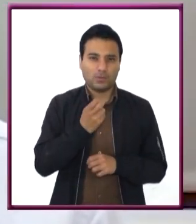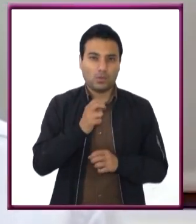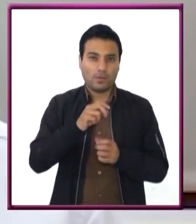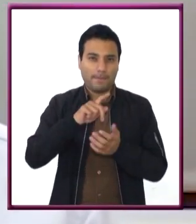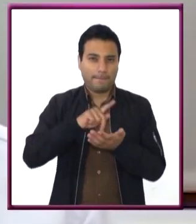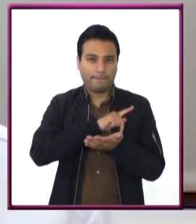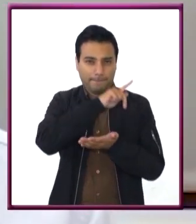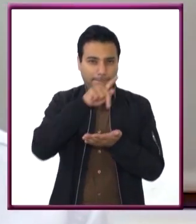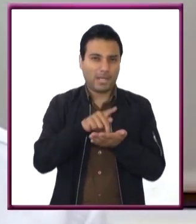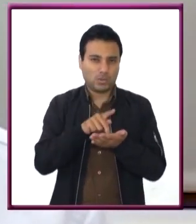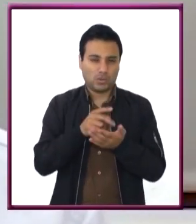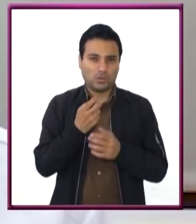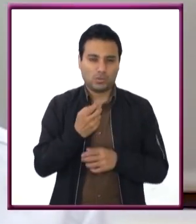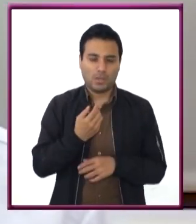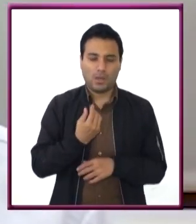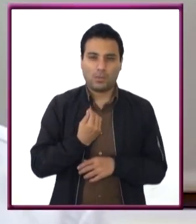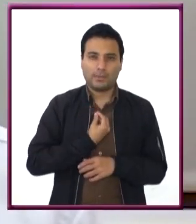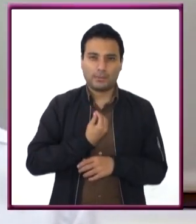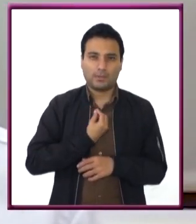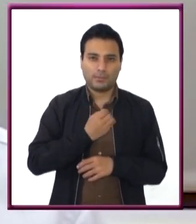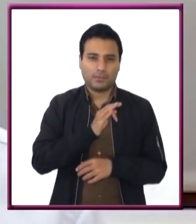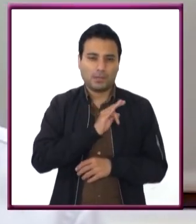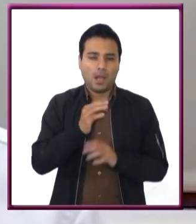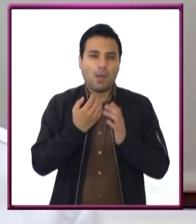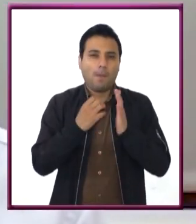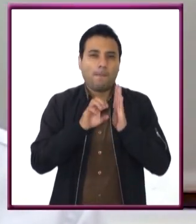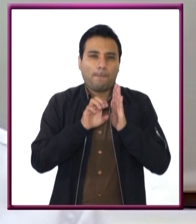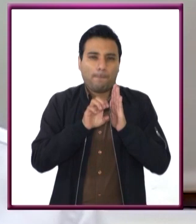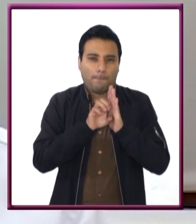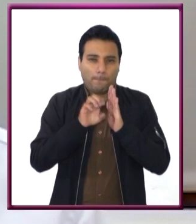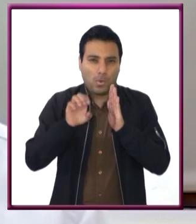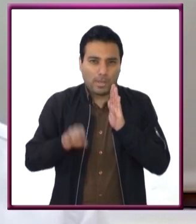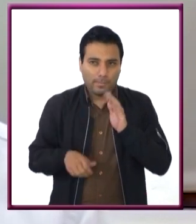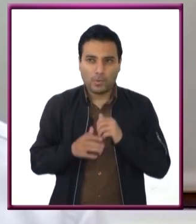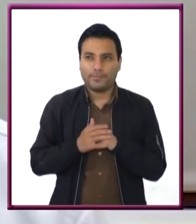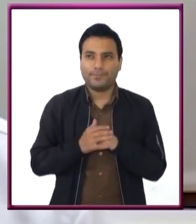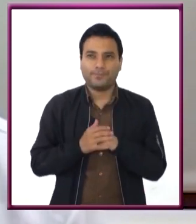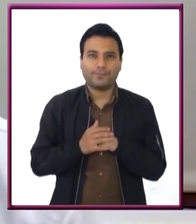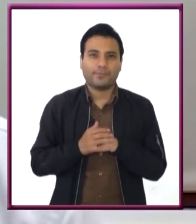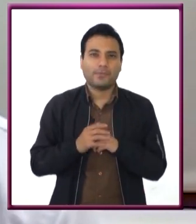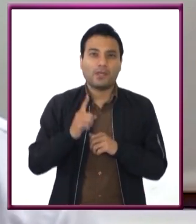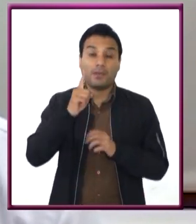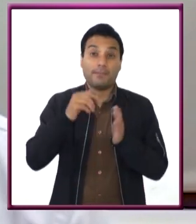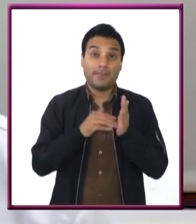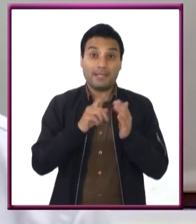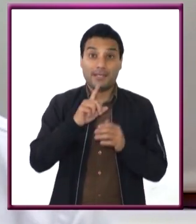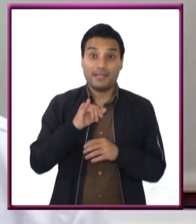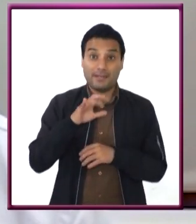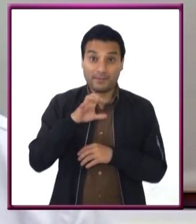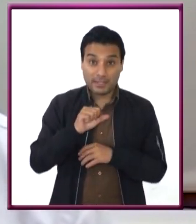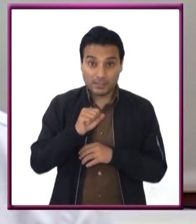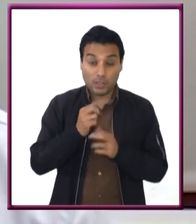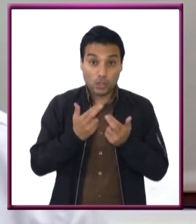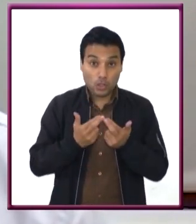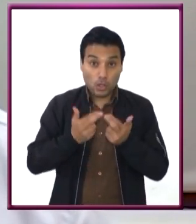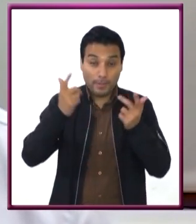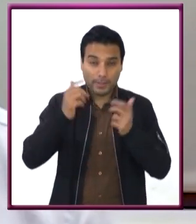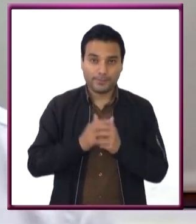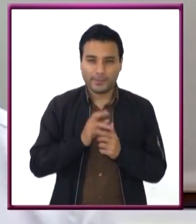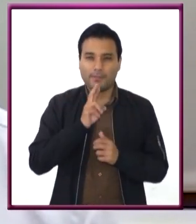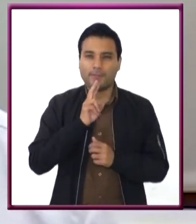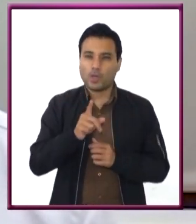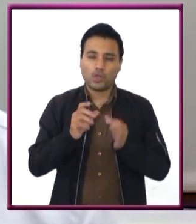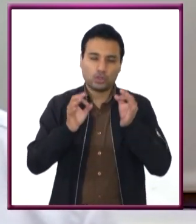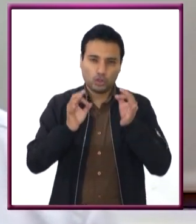el peso. Es decir, esta viga, un ejemplo, se rompe a las 1000 libras, lo vamos